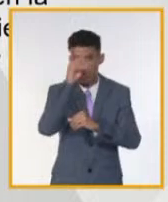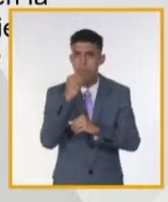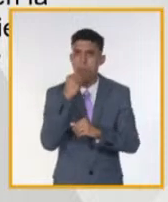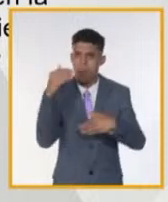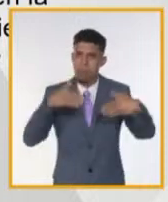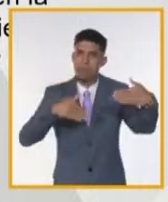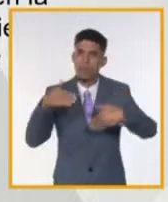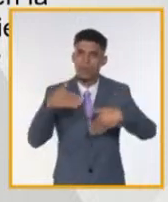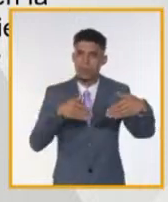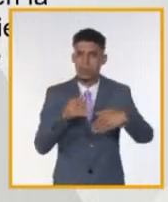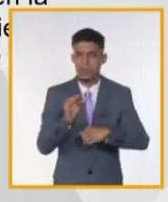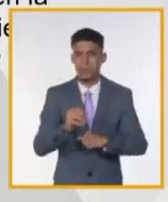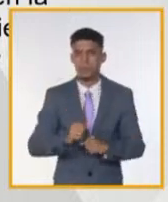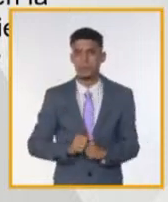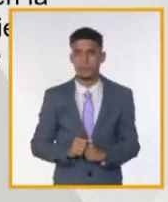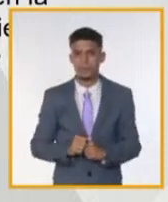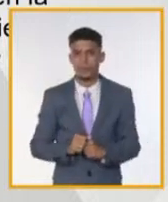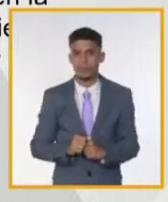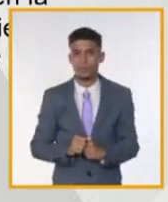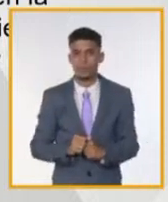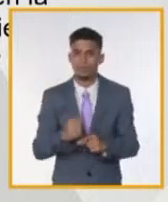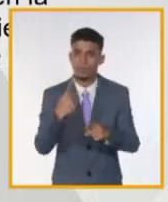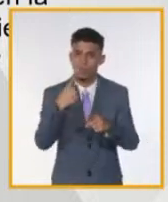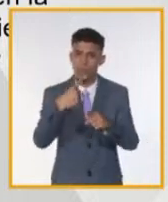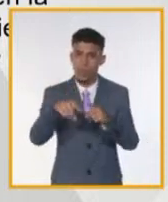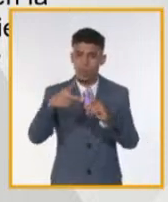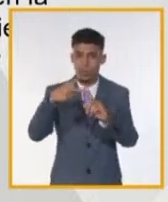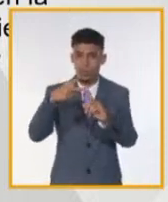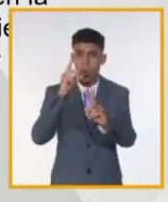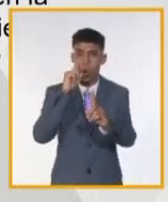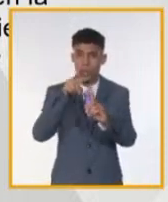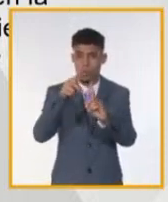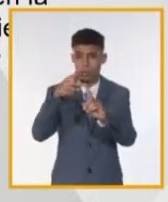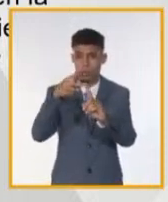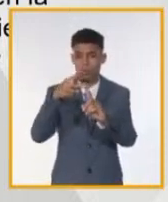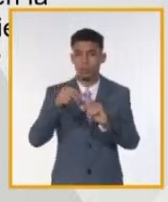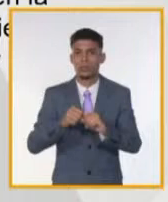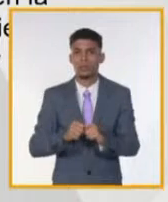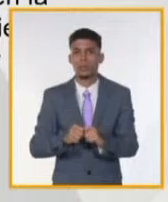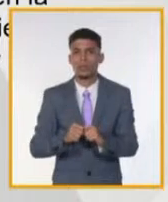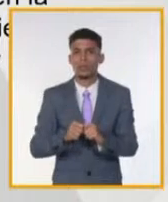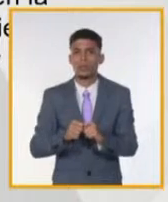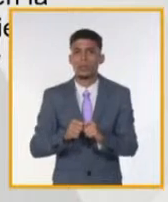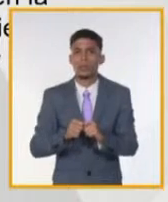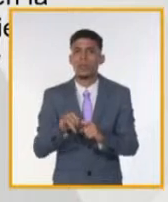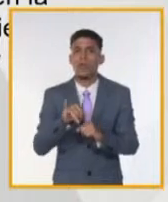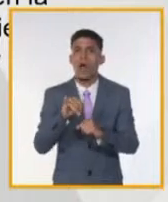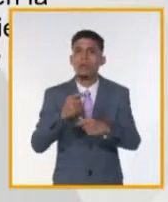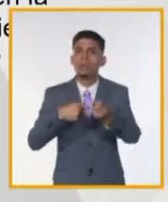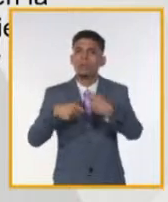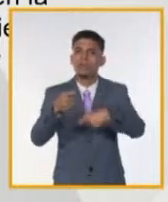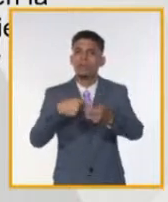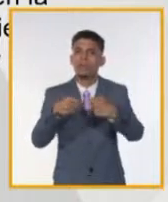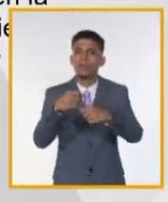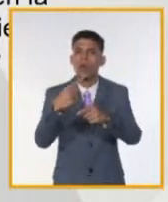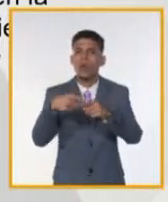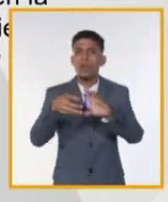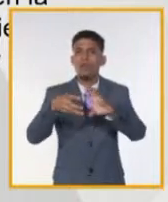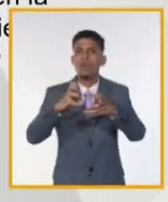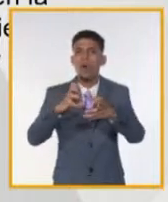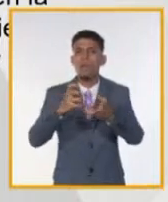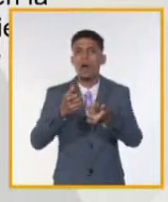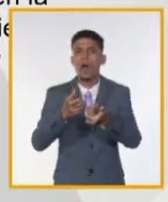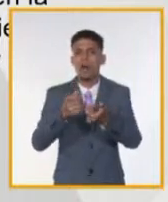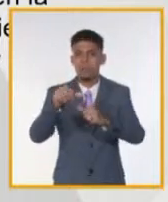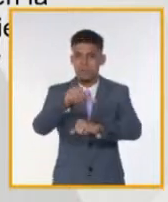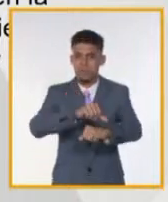que podamos desarrollar acá. Elevar el papel de la minería y la metalurgia en la sustitución de importaciones, justamente las aeromenas es una de esas posibilidades en